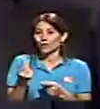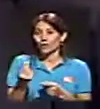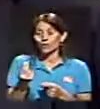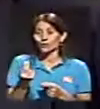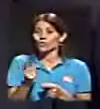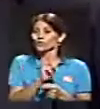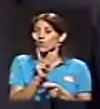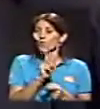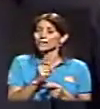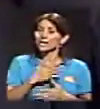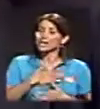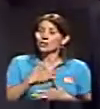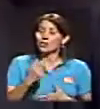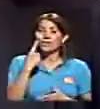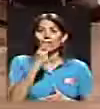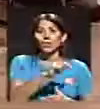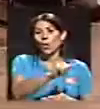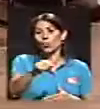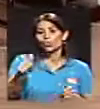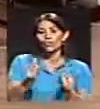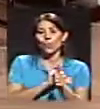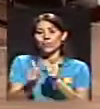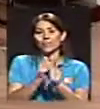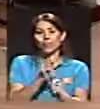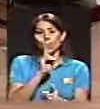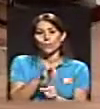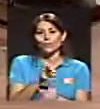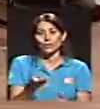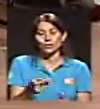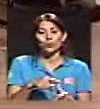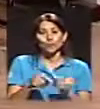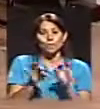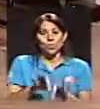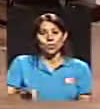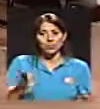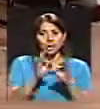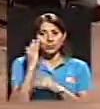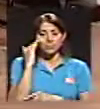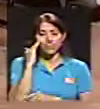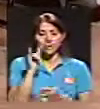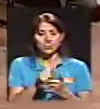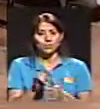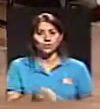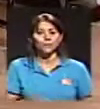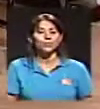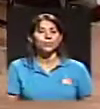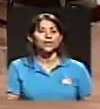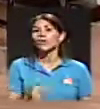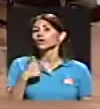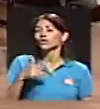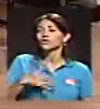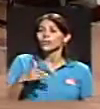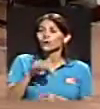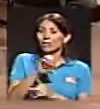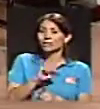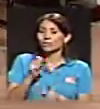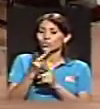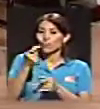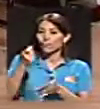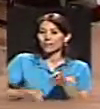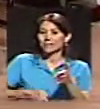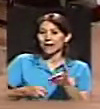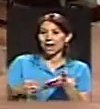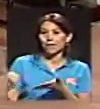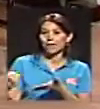mismos recursos. Yo siento, y eso es importante también tenerlo en perspectiva. Yo siento que la situación fiscal del país,